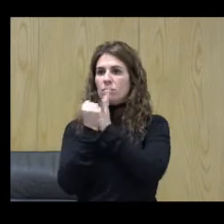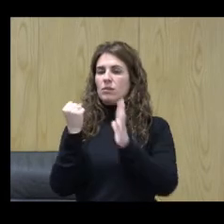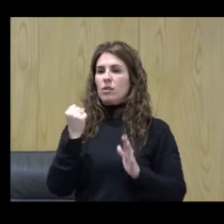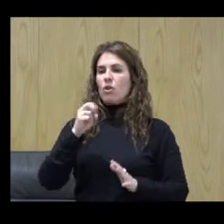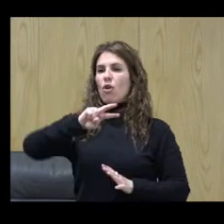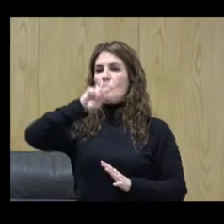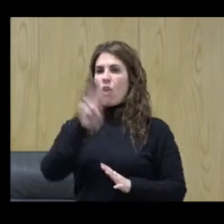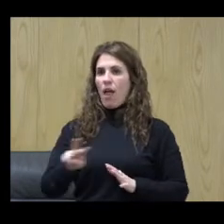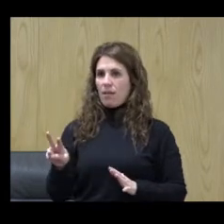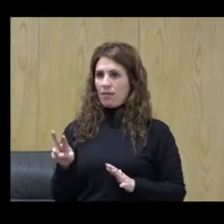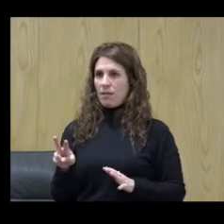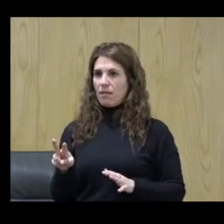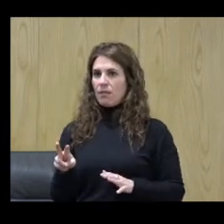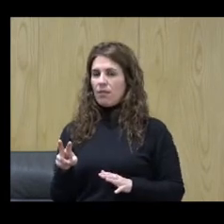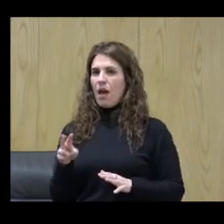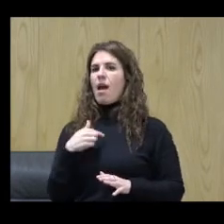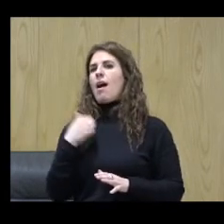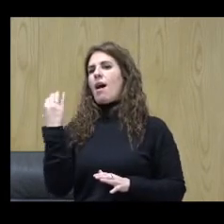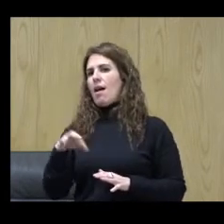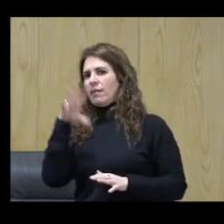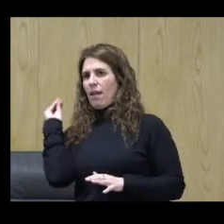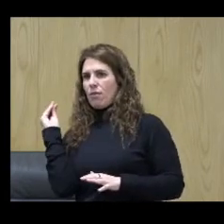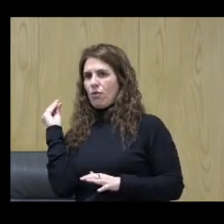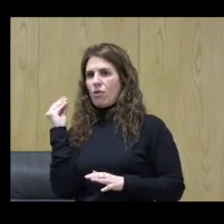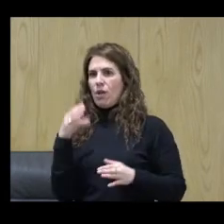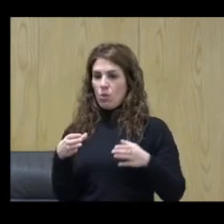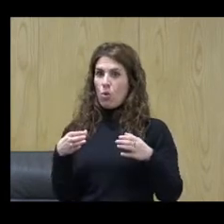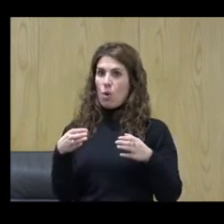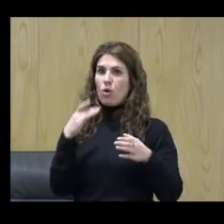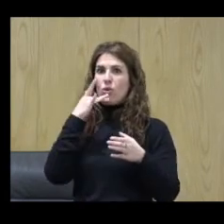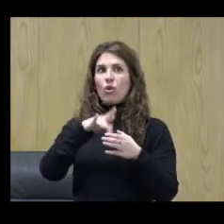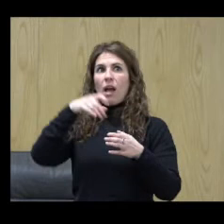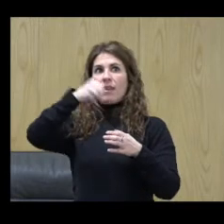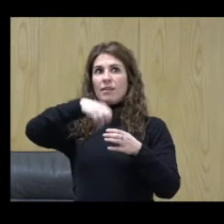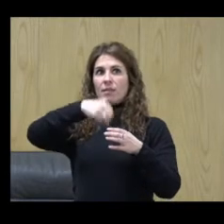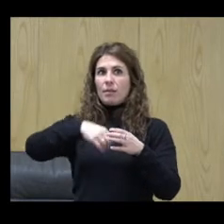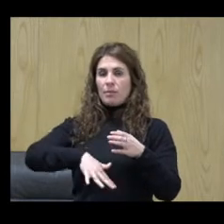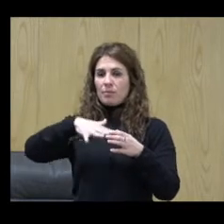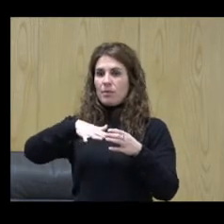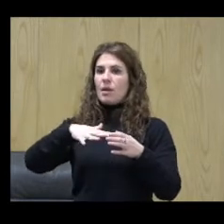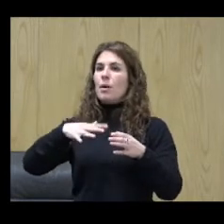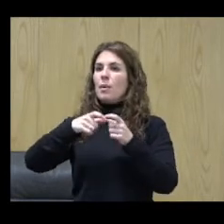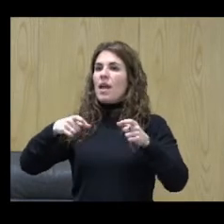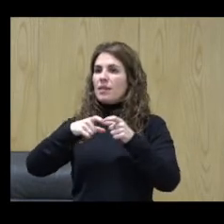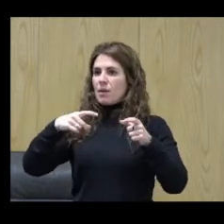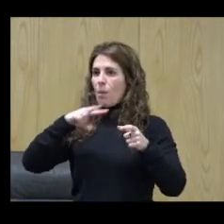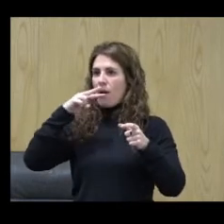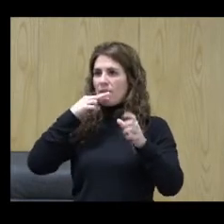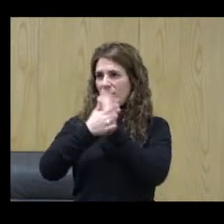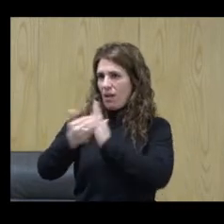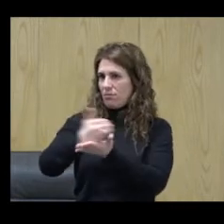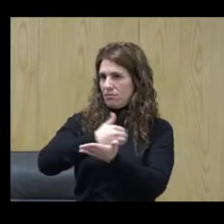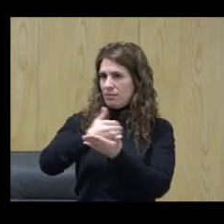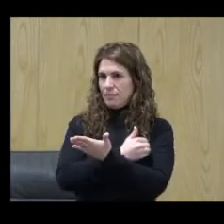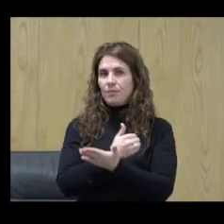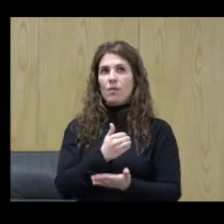aplico mi conocimiento para entenderlo, y veo que los cubos están llenos de billetes verdes, que puede ser el negocio que hago, ¿no? O incluso fijaros